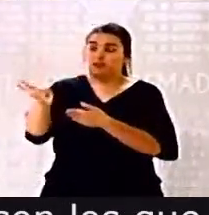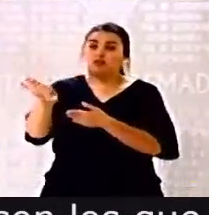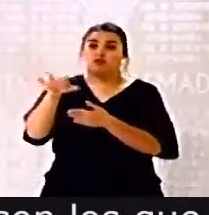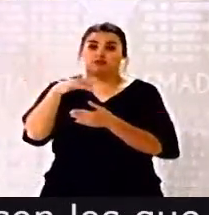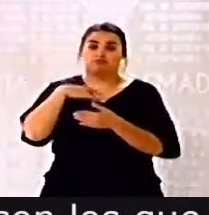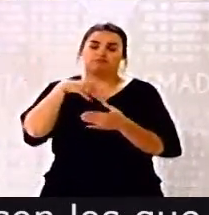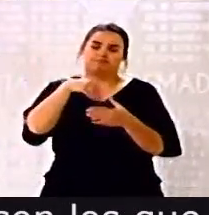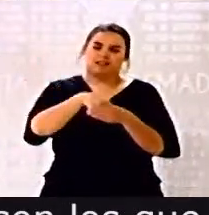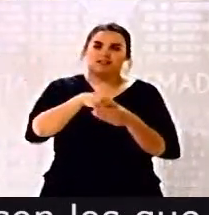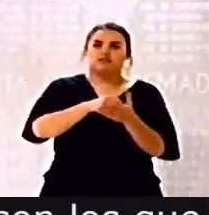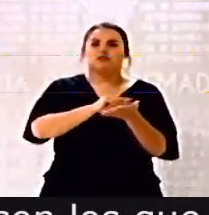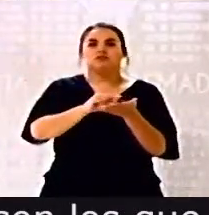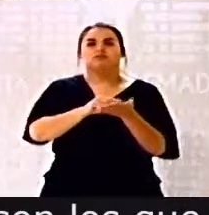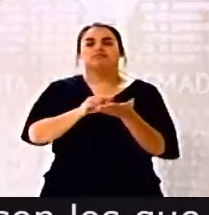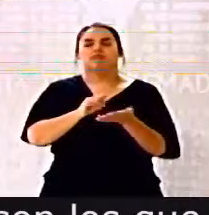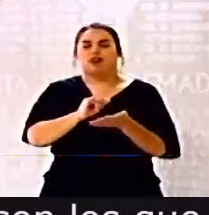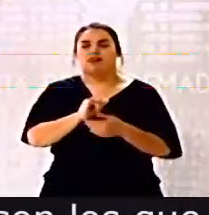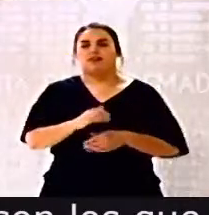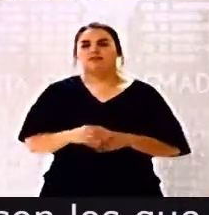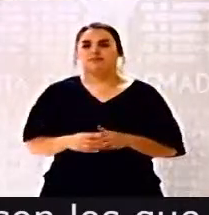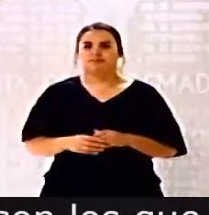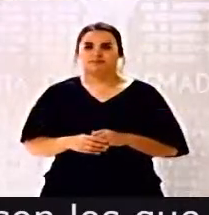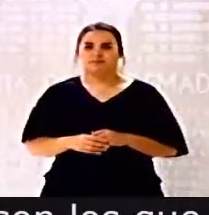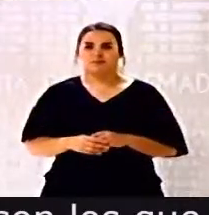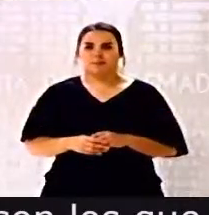hemos pasado al Ministerio.